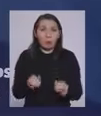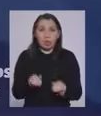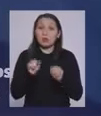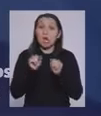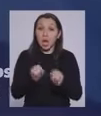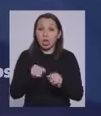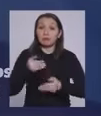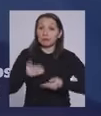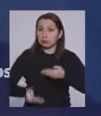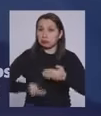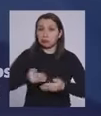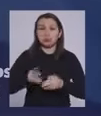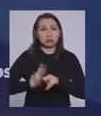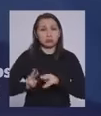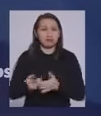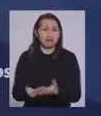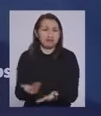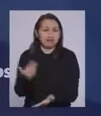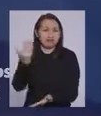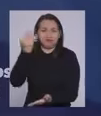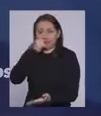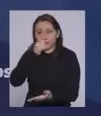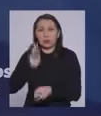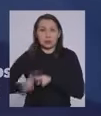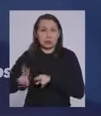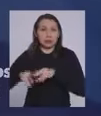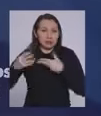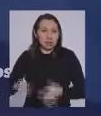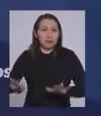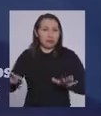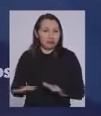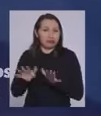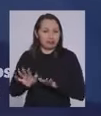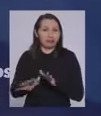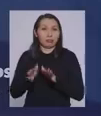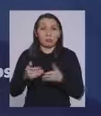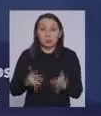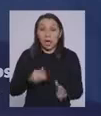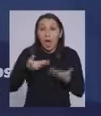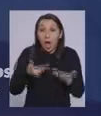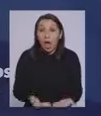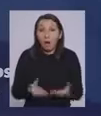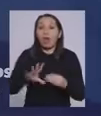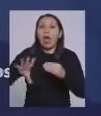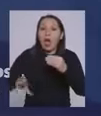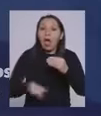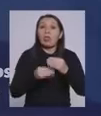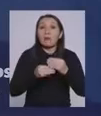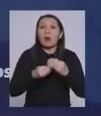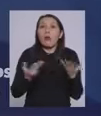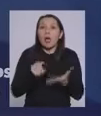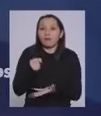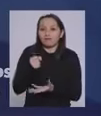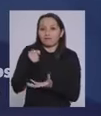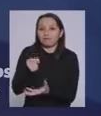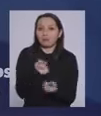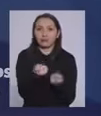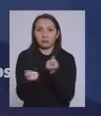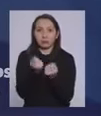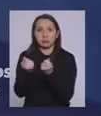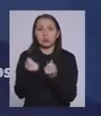se ha venido realizando desde hace mucho tiempo. Y ahora, como ya les dije, vamos a agregar recursos para